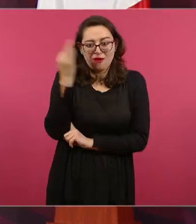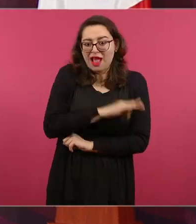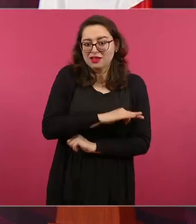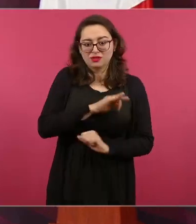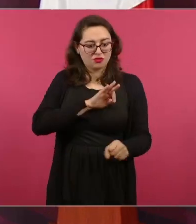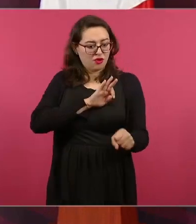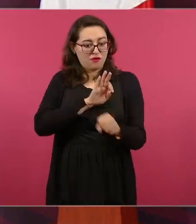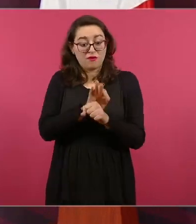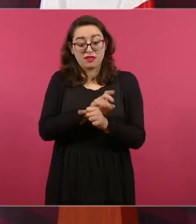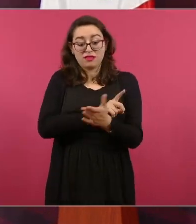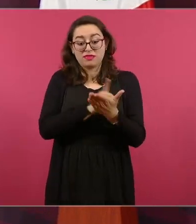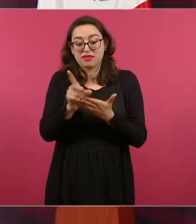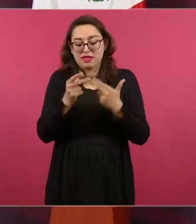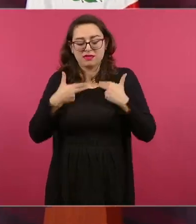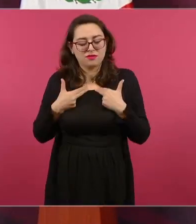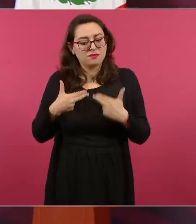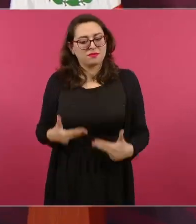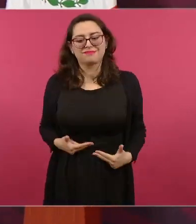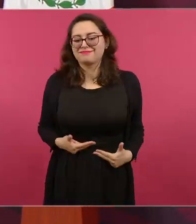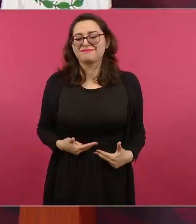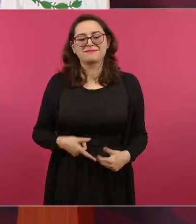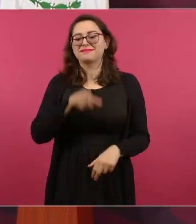de Derechos Humanos